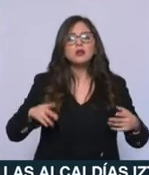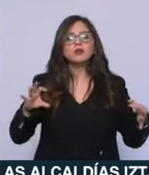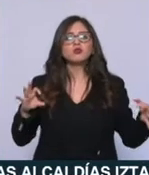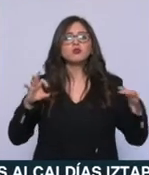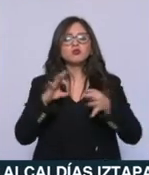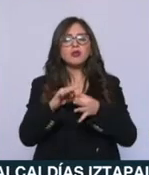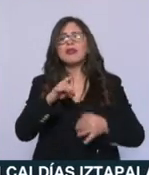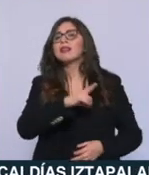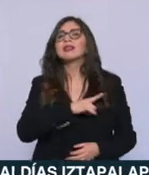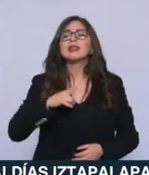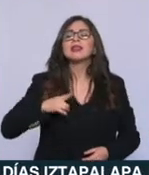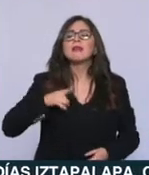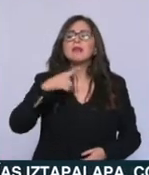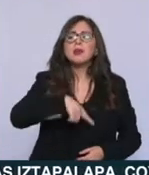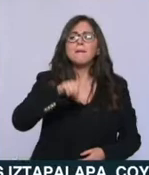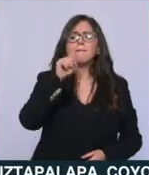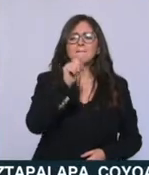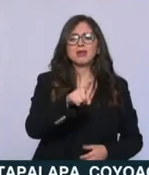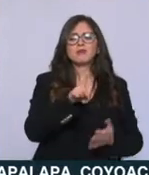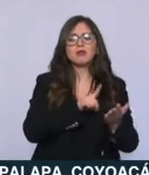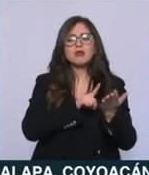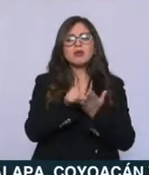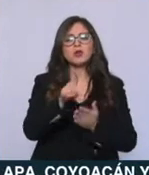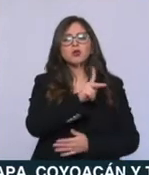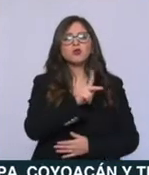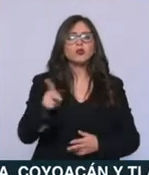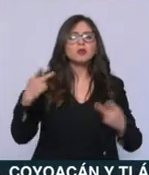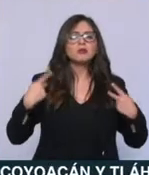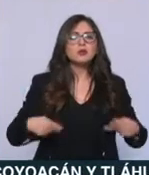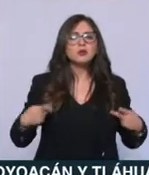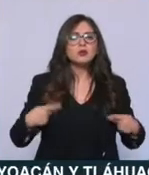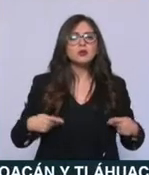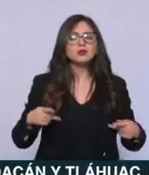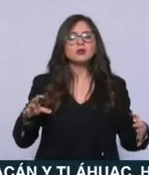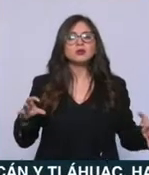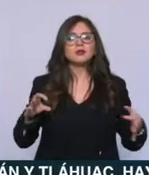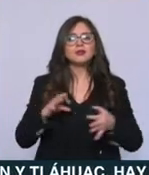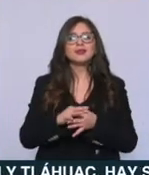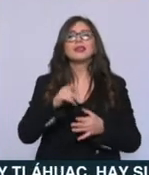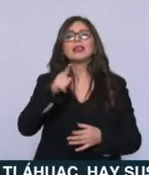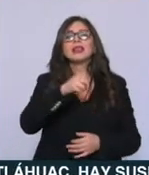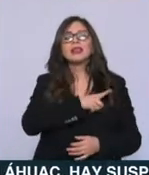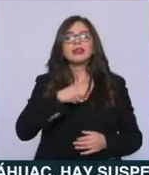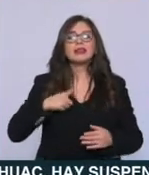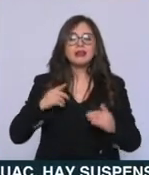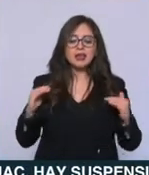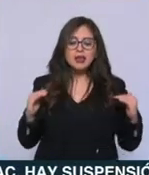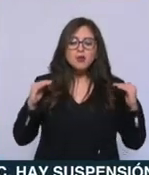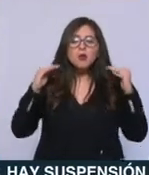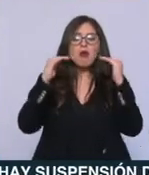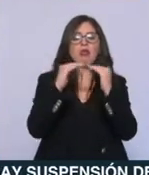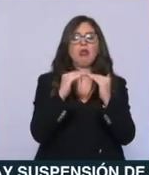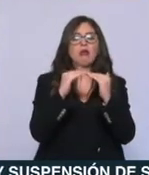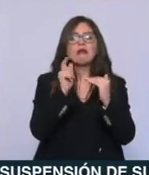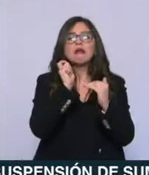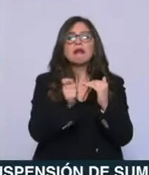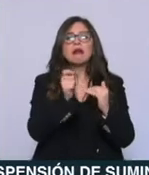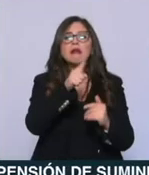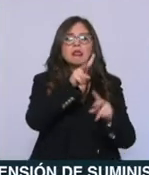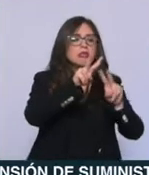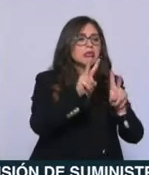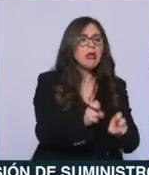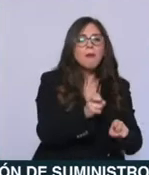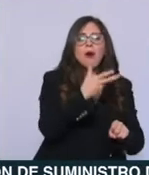que tener y que tiene los mismos derechos que todos. Ante todo es la igualdad, la equidad en todos los temas de género que